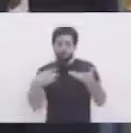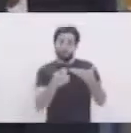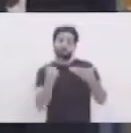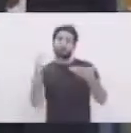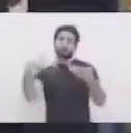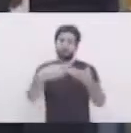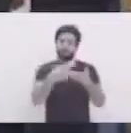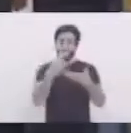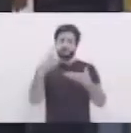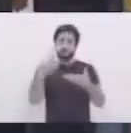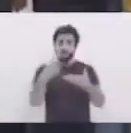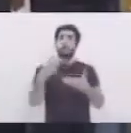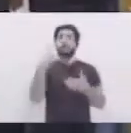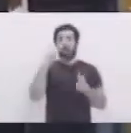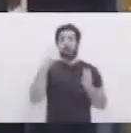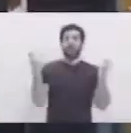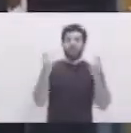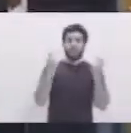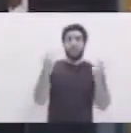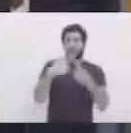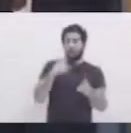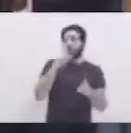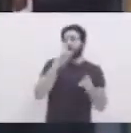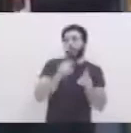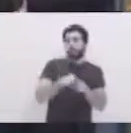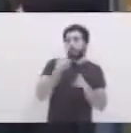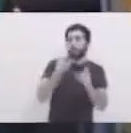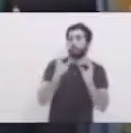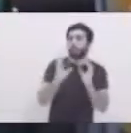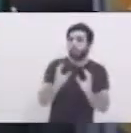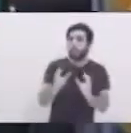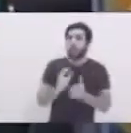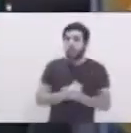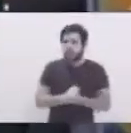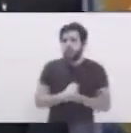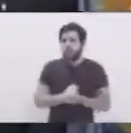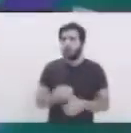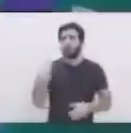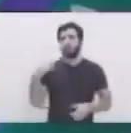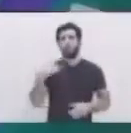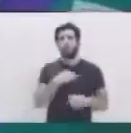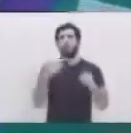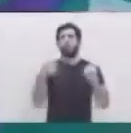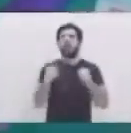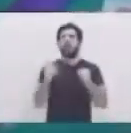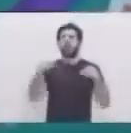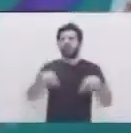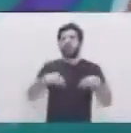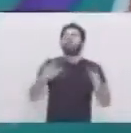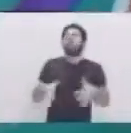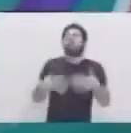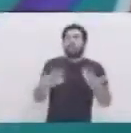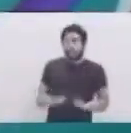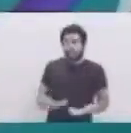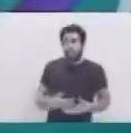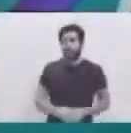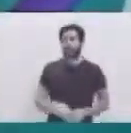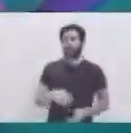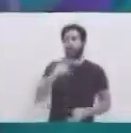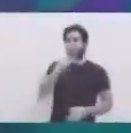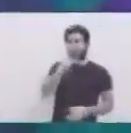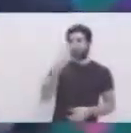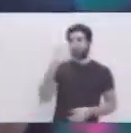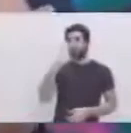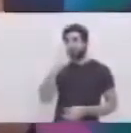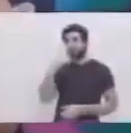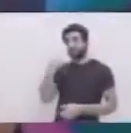celebrar, pero con protección y precaución. Vamos a hacer unas pequeñas caretas, ¿sí? Vamos a ver.